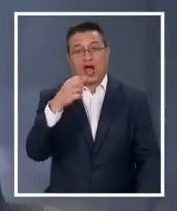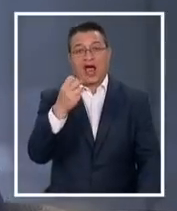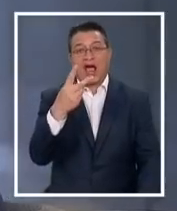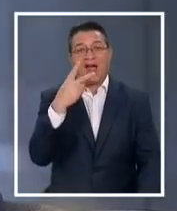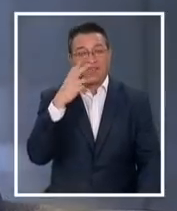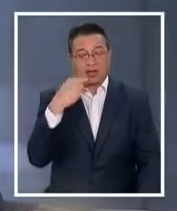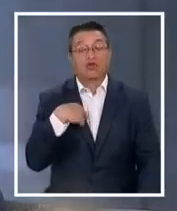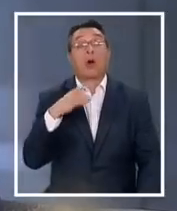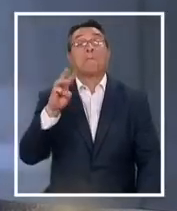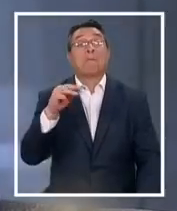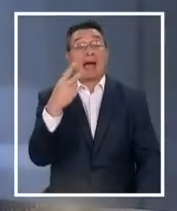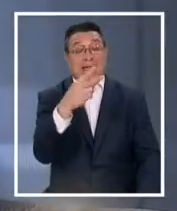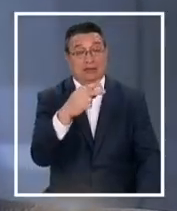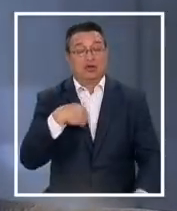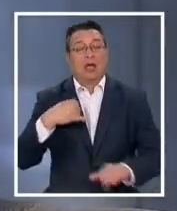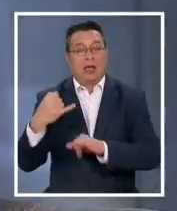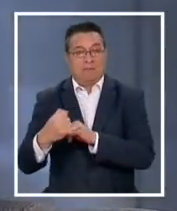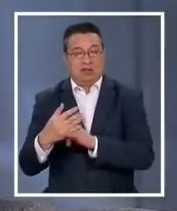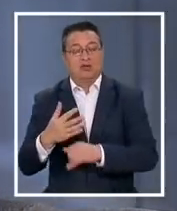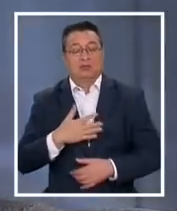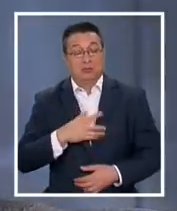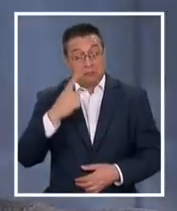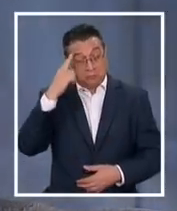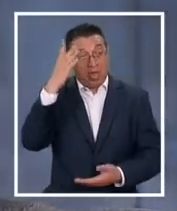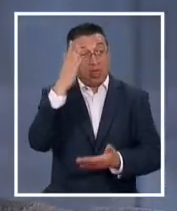madre, respeto su decisión.